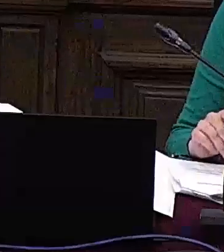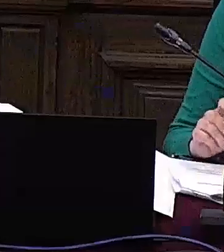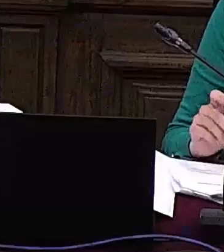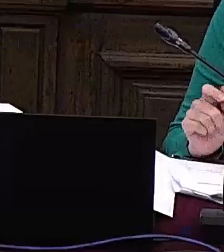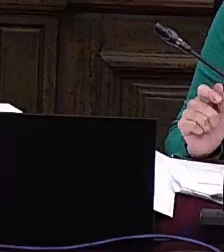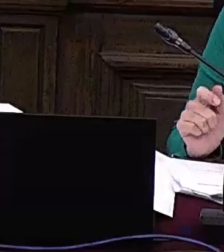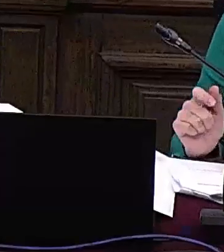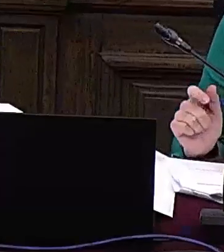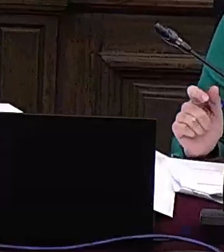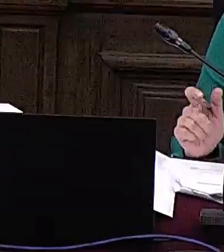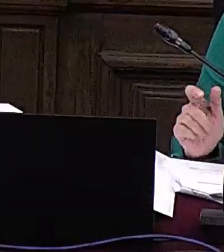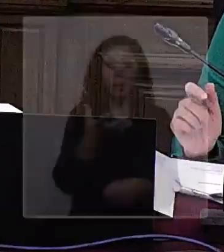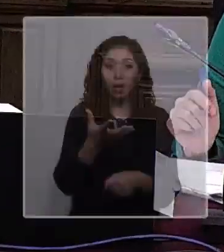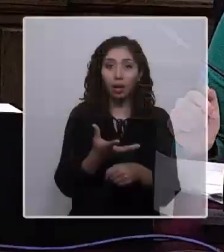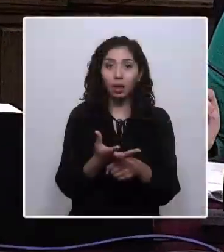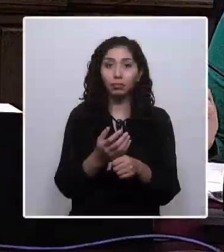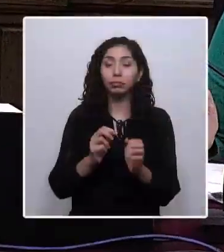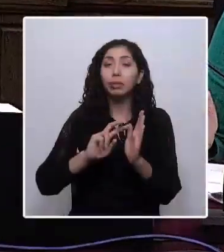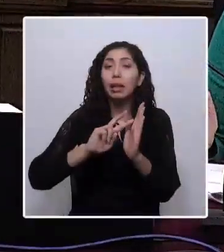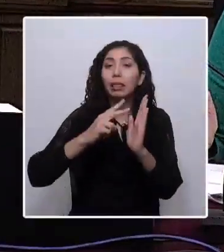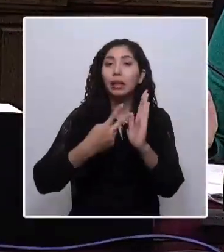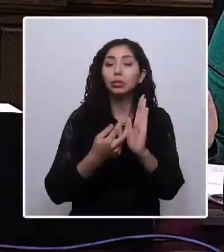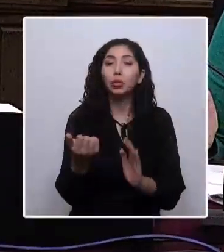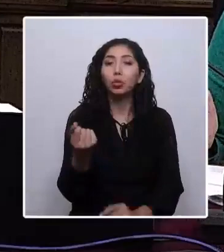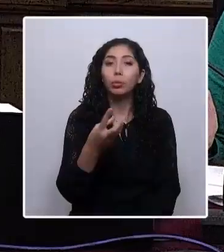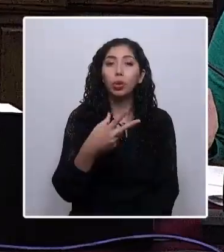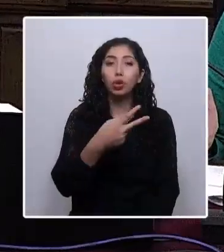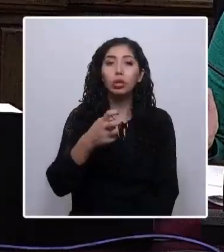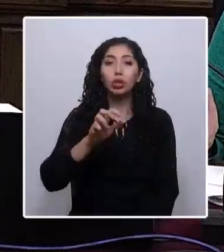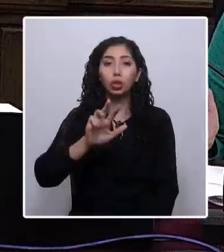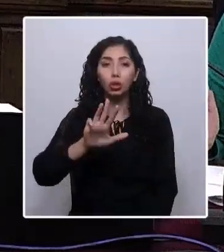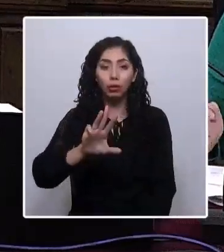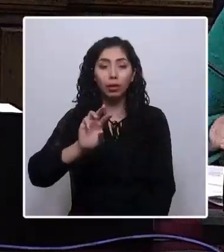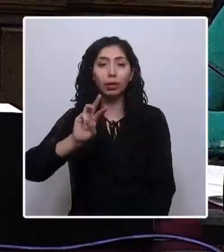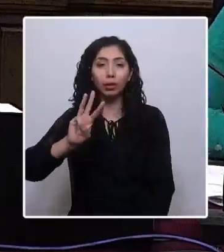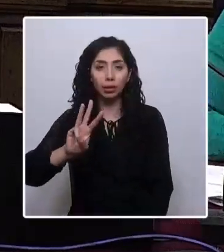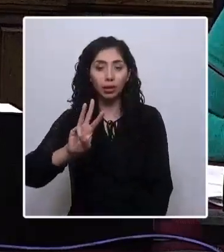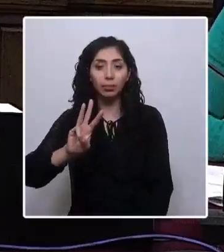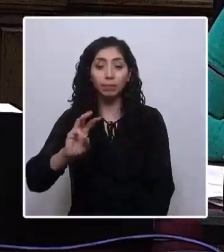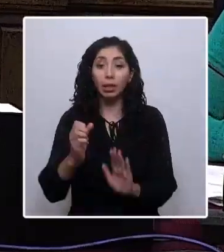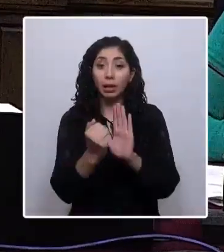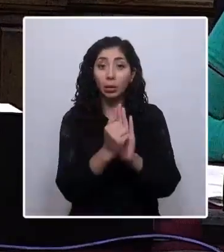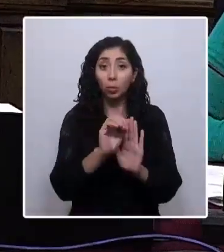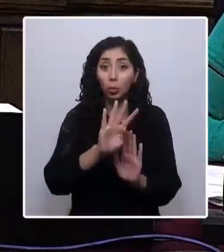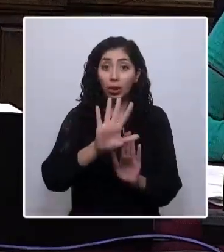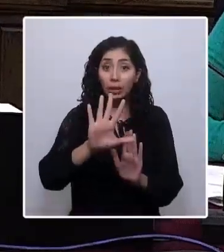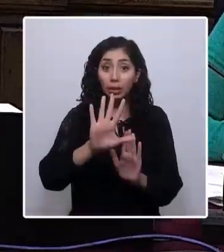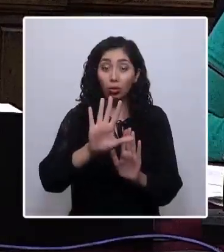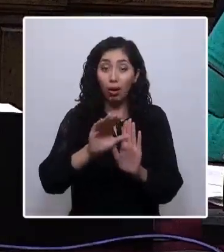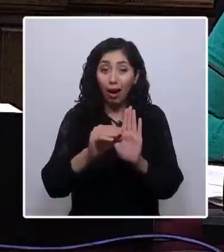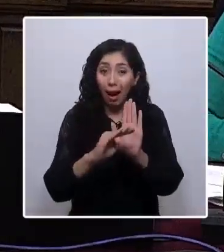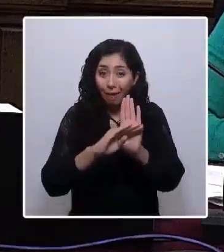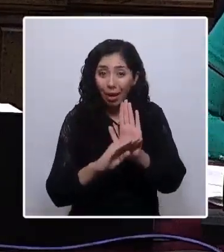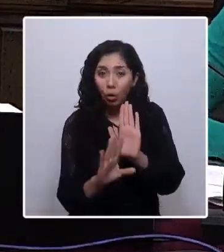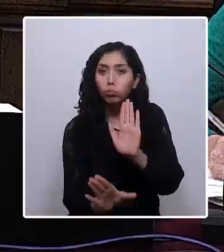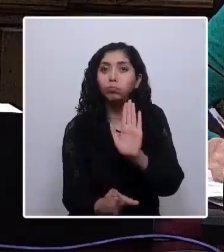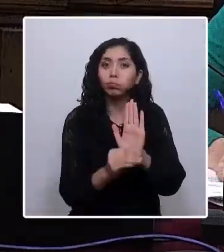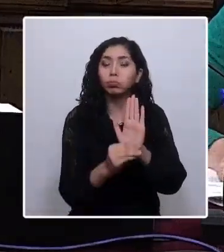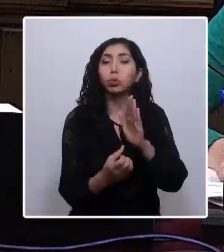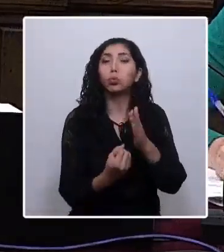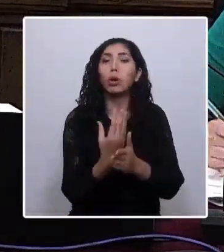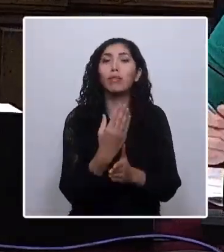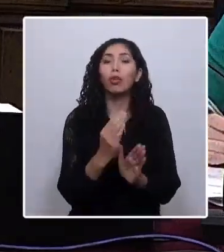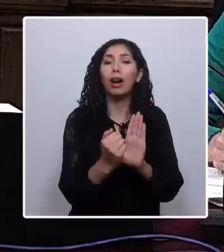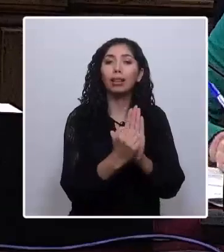Se ha renovado la indicación número 293 para incorporar a continuación del artículo 45 un nuevo artículo 45